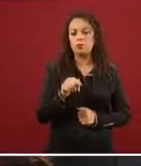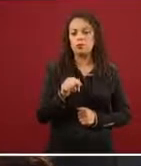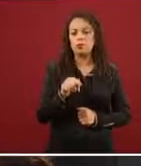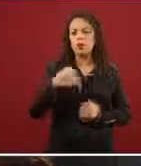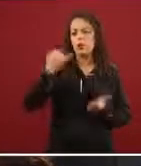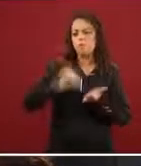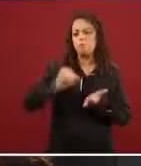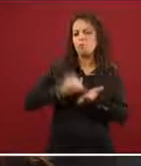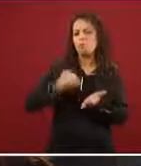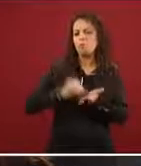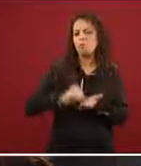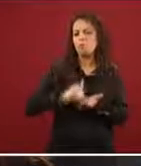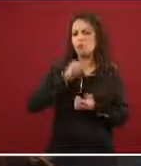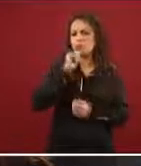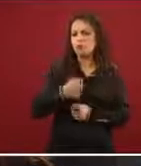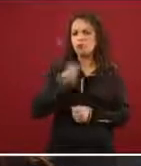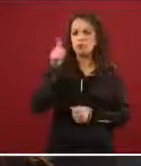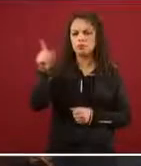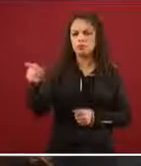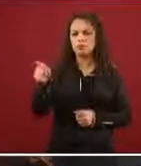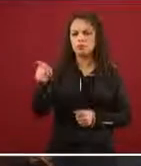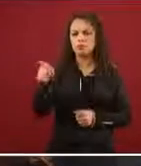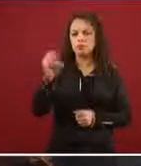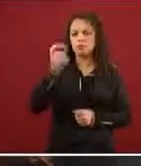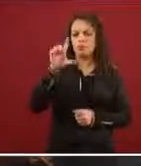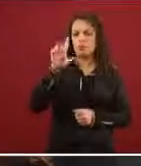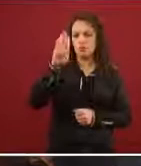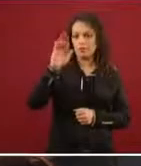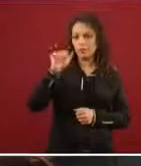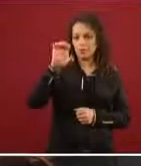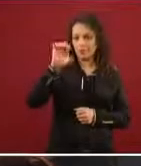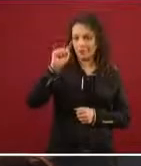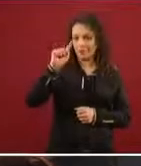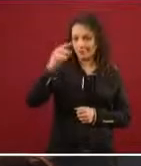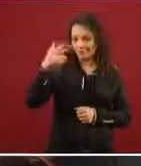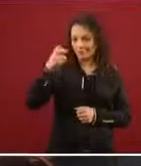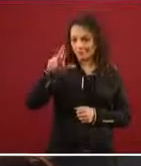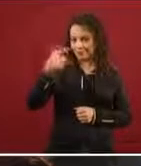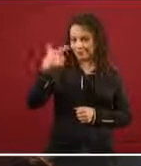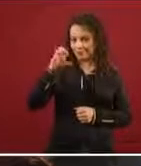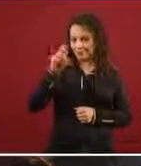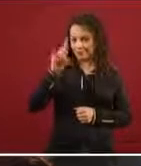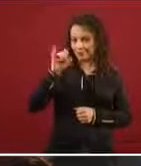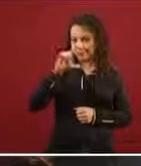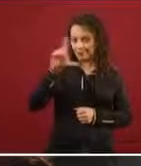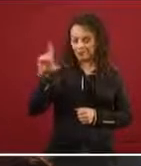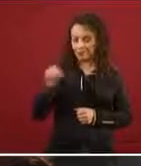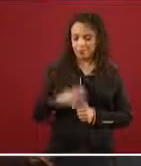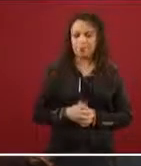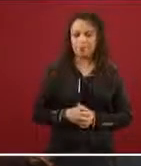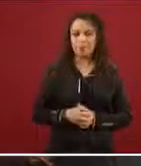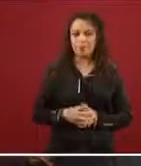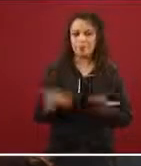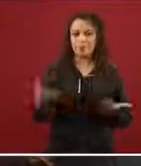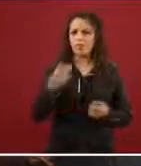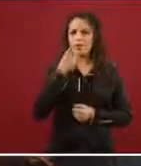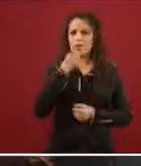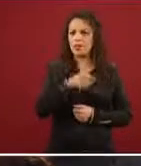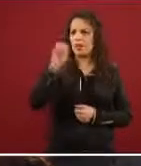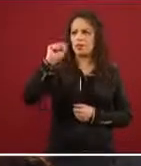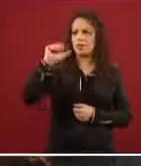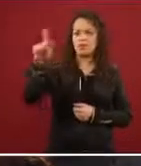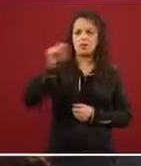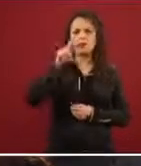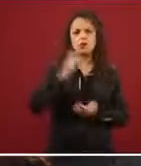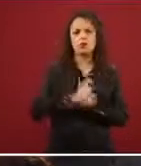Gordillo, la ex lideresa de los maestros. Dicen que pues le ganó al SAT y no va a pagar